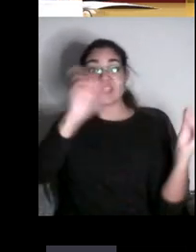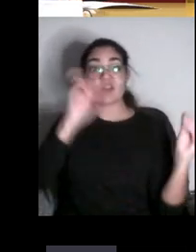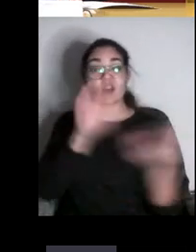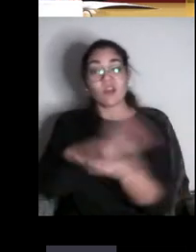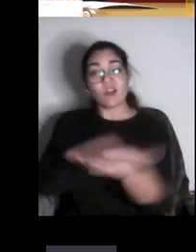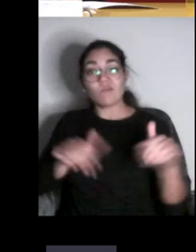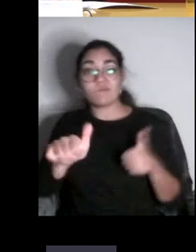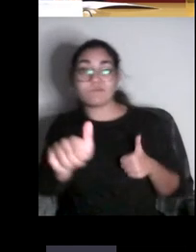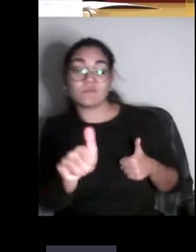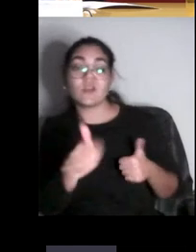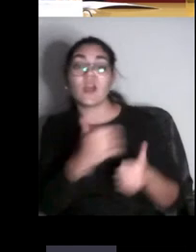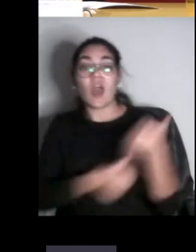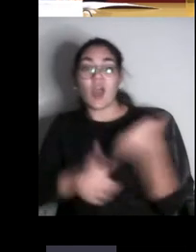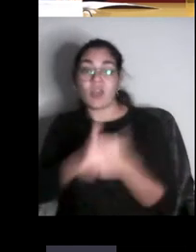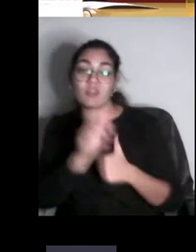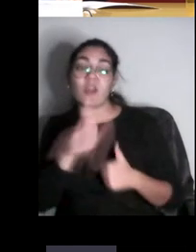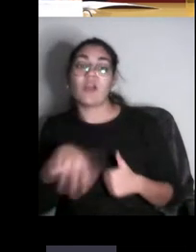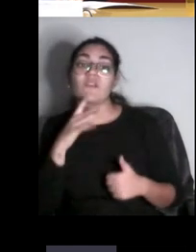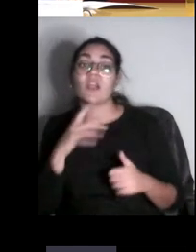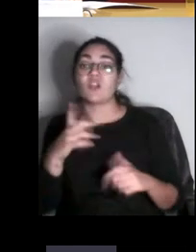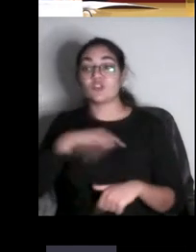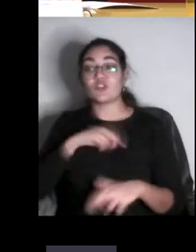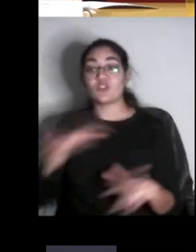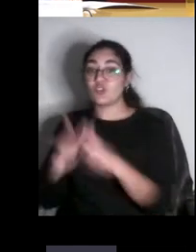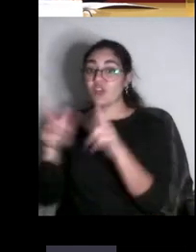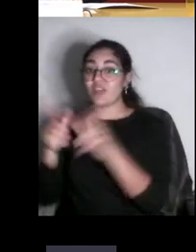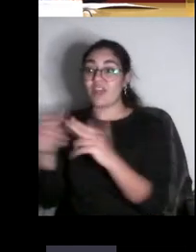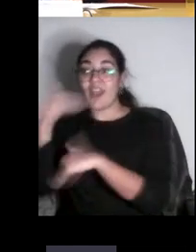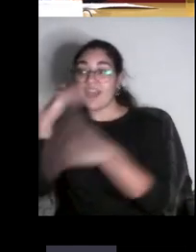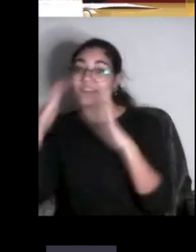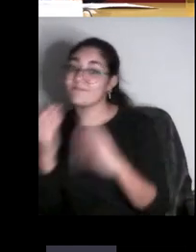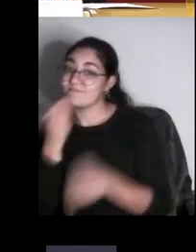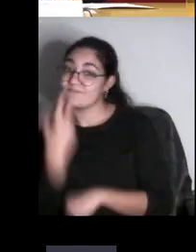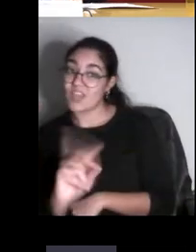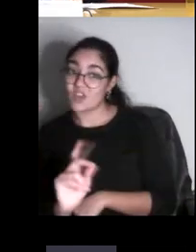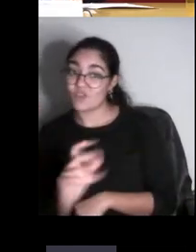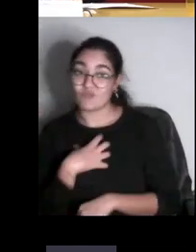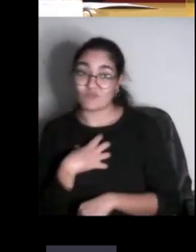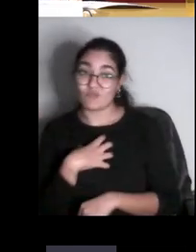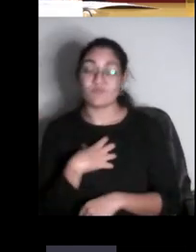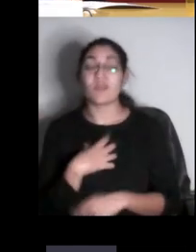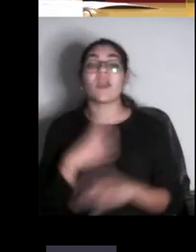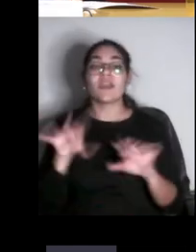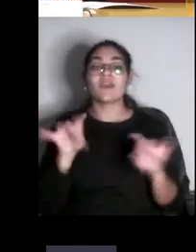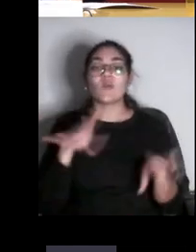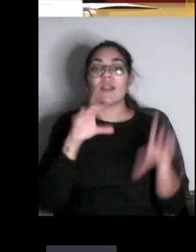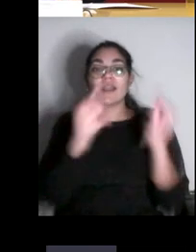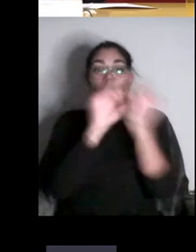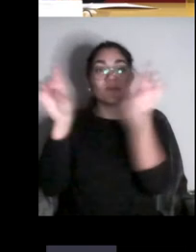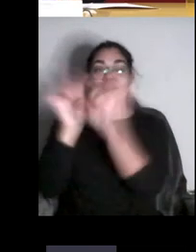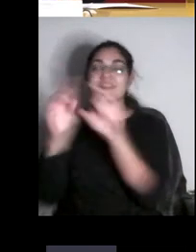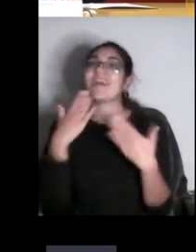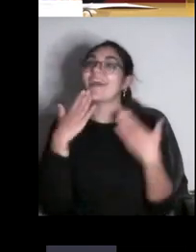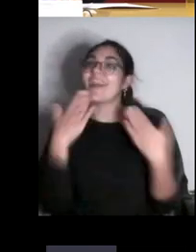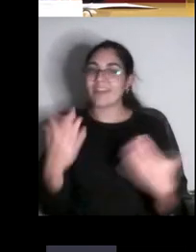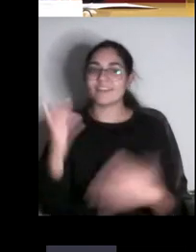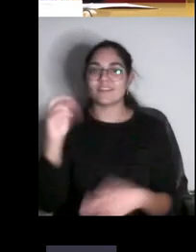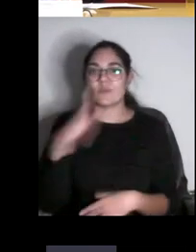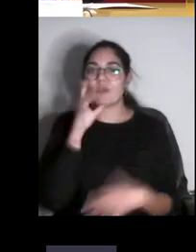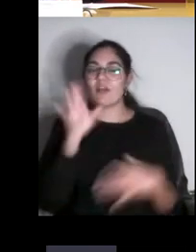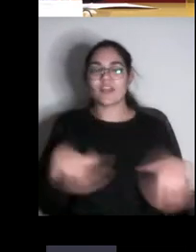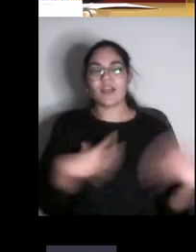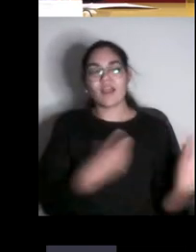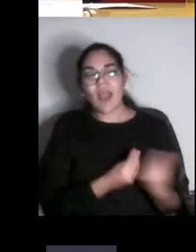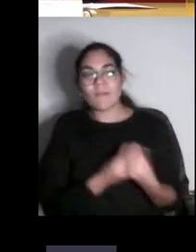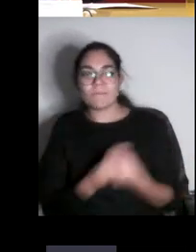nuestra sociedad. Gracias a las empresas que habéis caminado con nosotros y